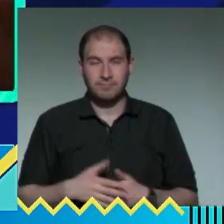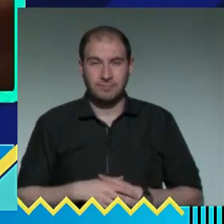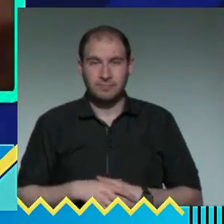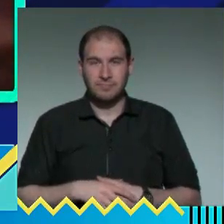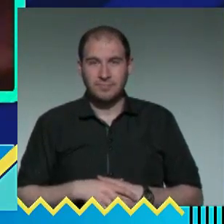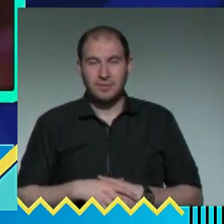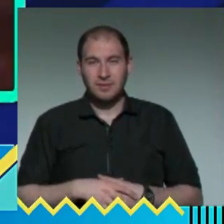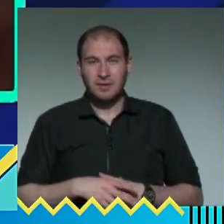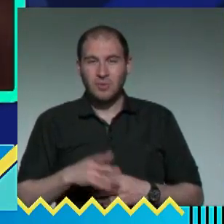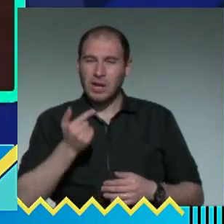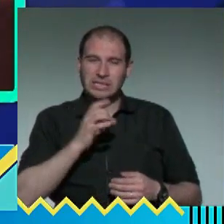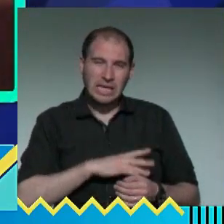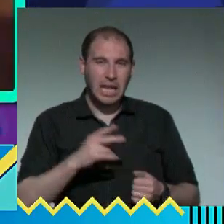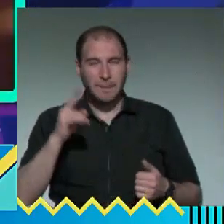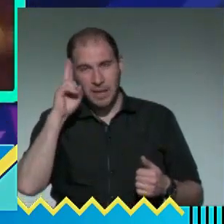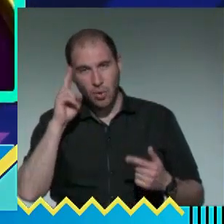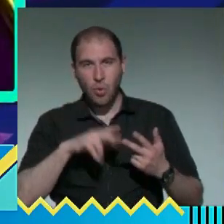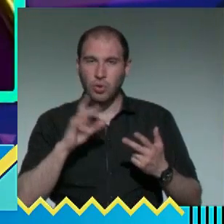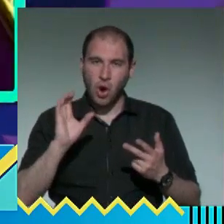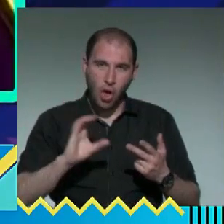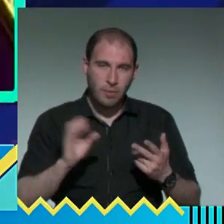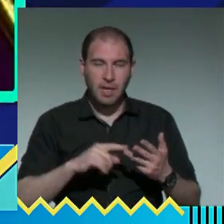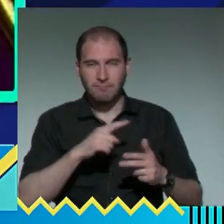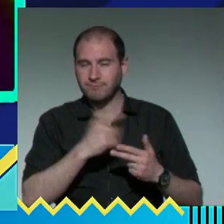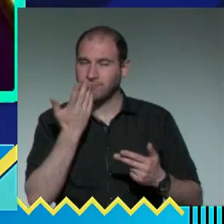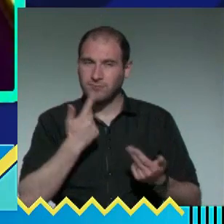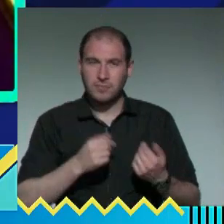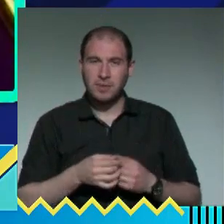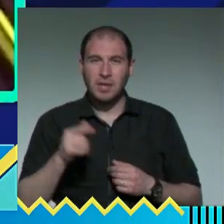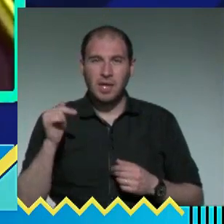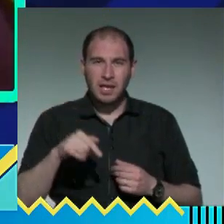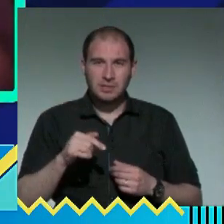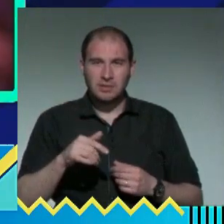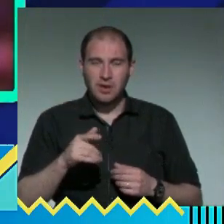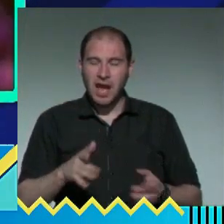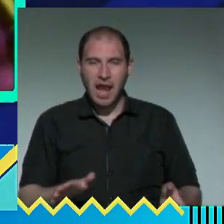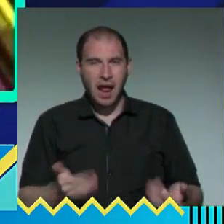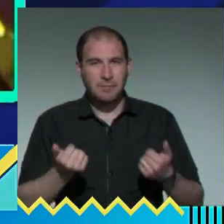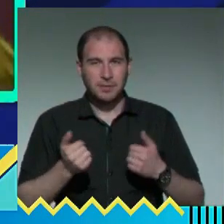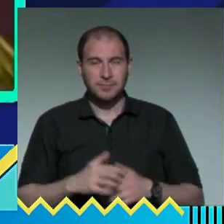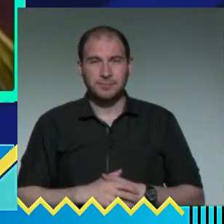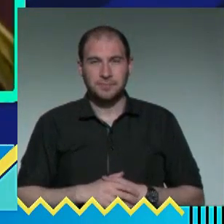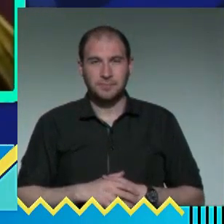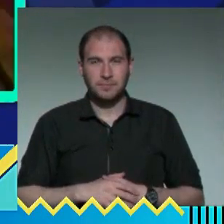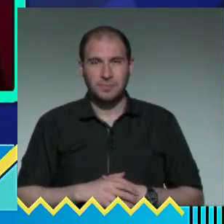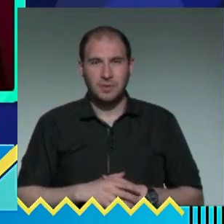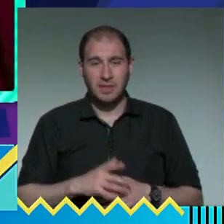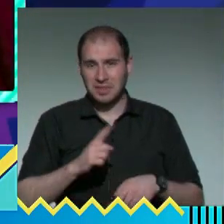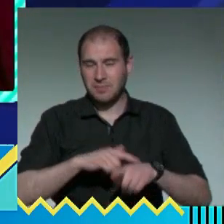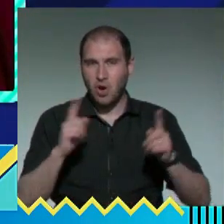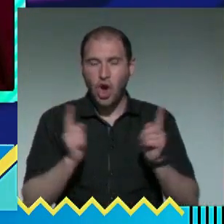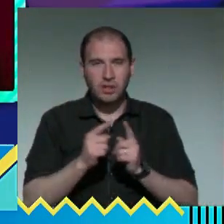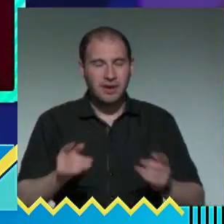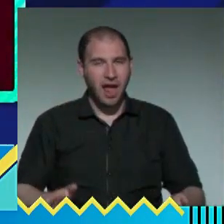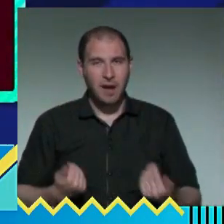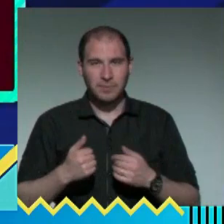Tuvieron mucho fervor en Chile, en Perú, en Colombia, y eso fue como muy rápido, en muy poco tiempo, muy